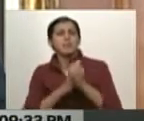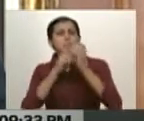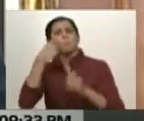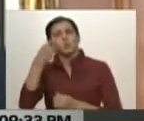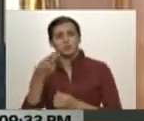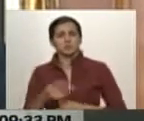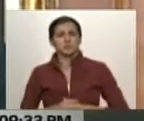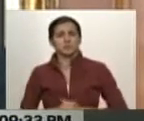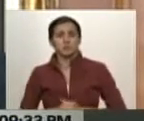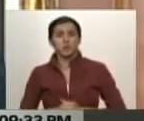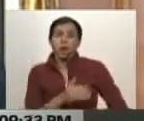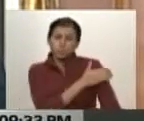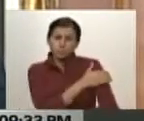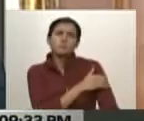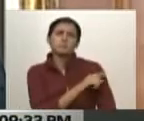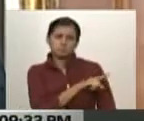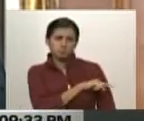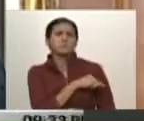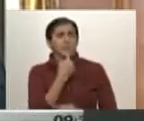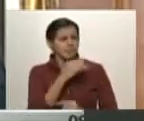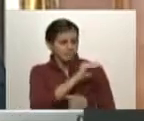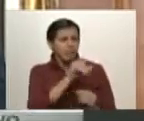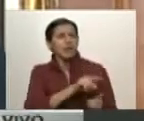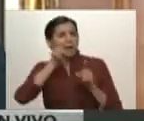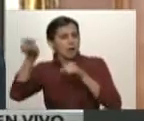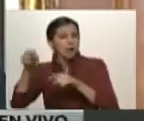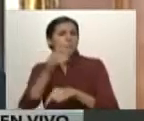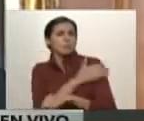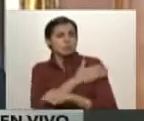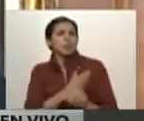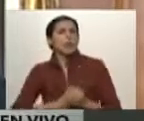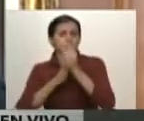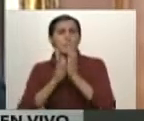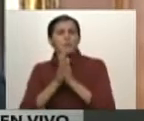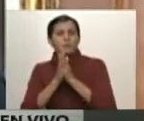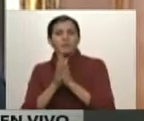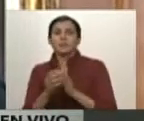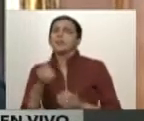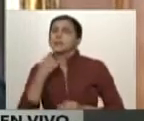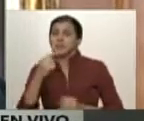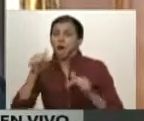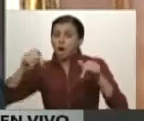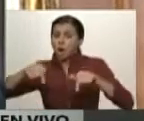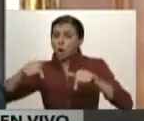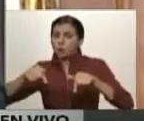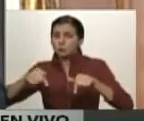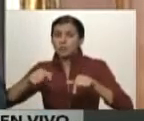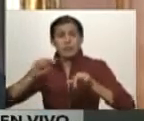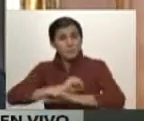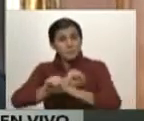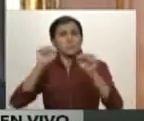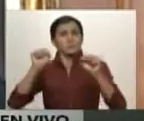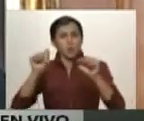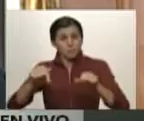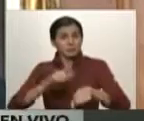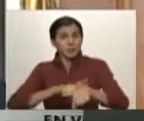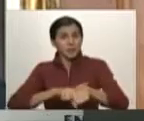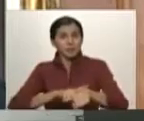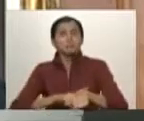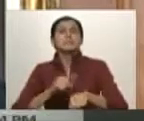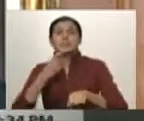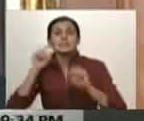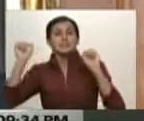de la oposición para que declaren desde hoy desde muy temprano que van a